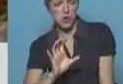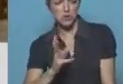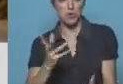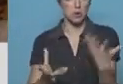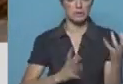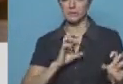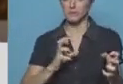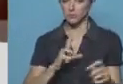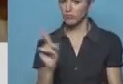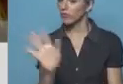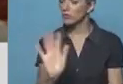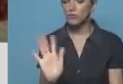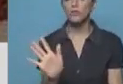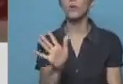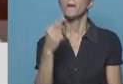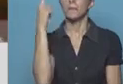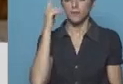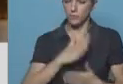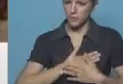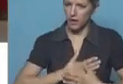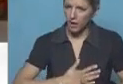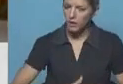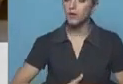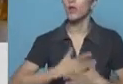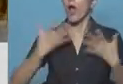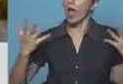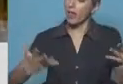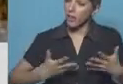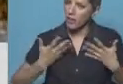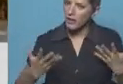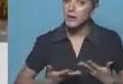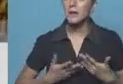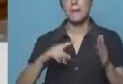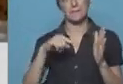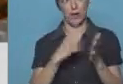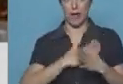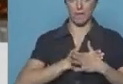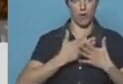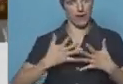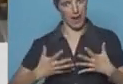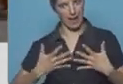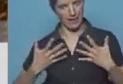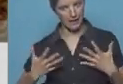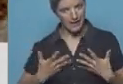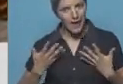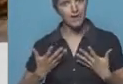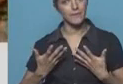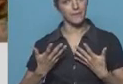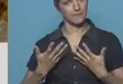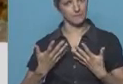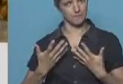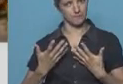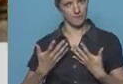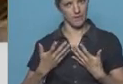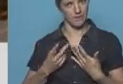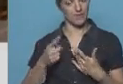sin rencores, con amor, con alegría, pero que el amor y la alegría no quieran taparte lo que